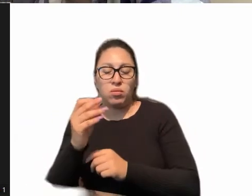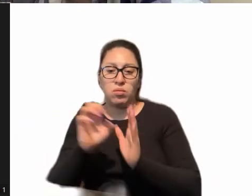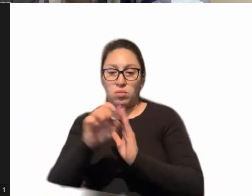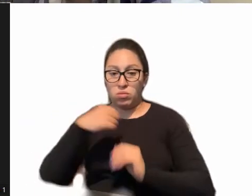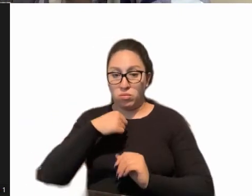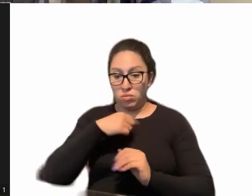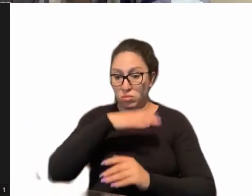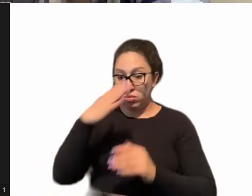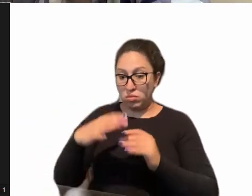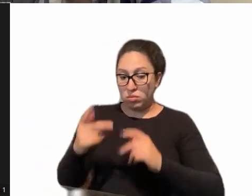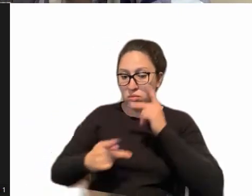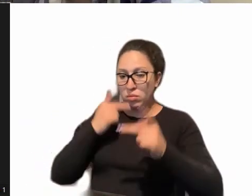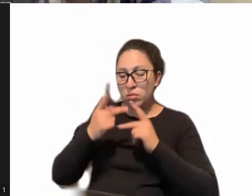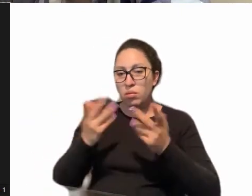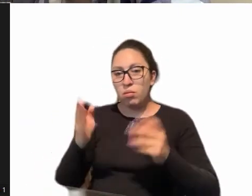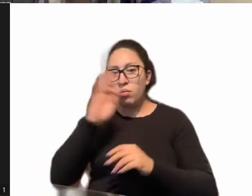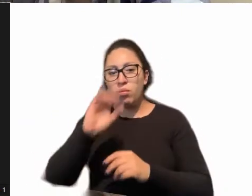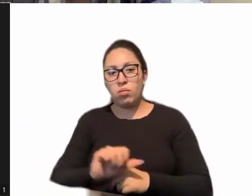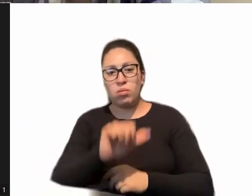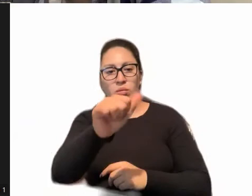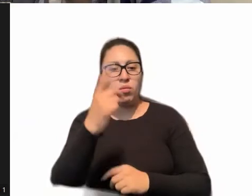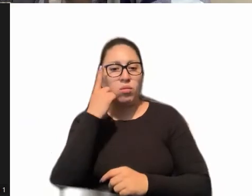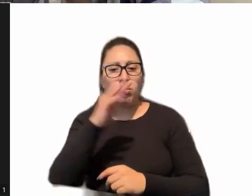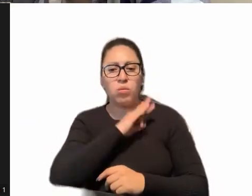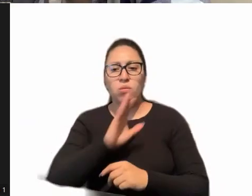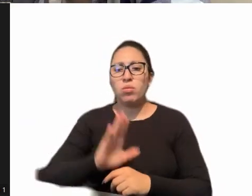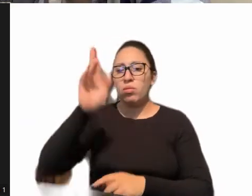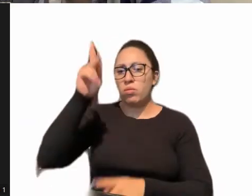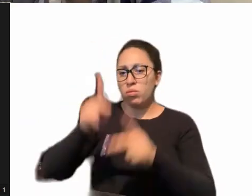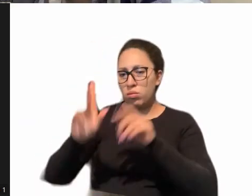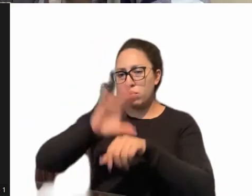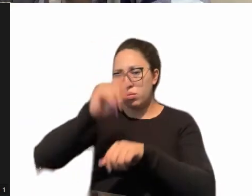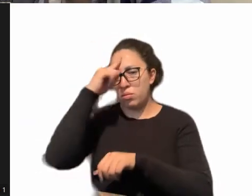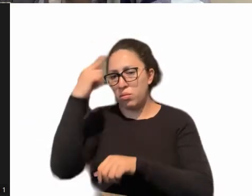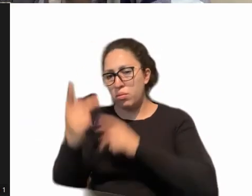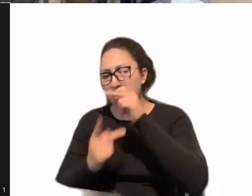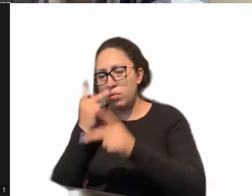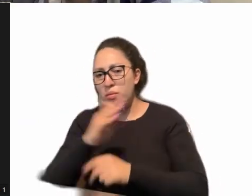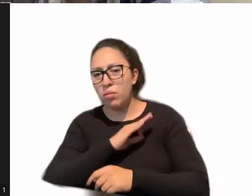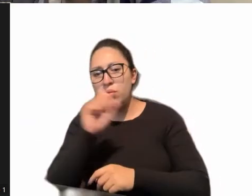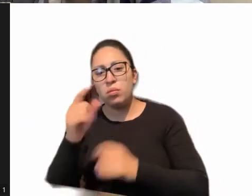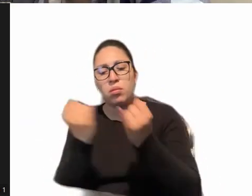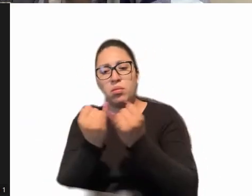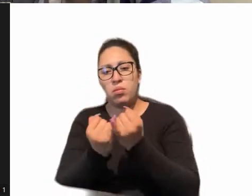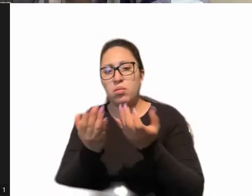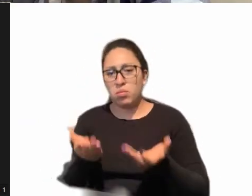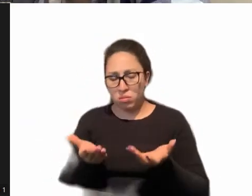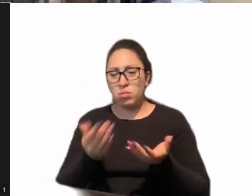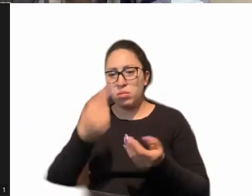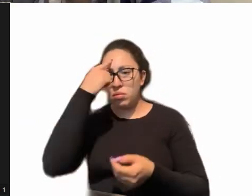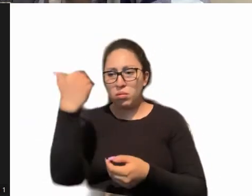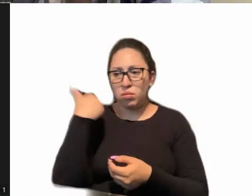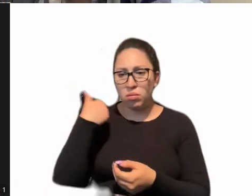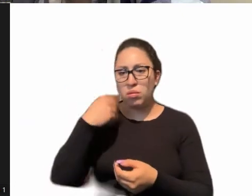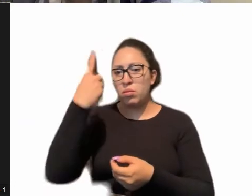uso de la palabra, pues cualquier otro legislador o legislador, cualquier otra persona legisladora o legislador podría haberme increpado,